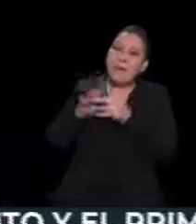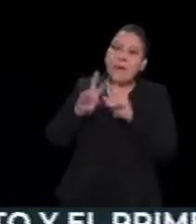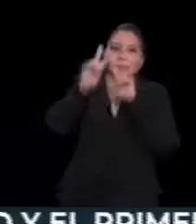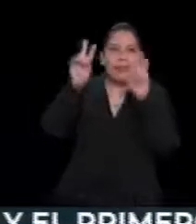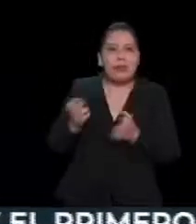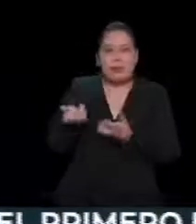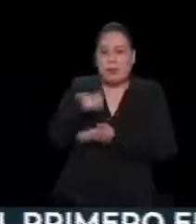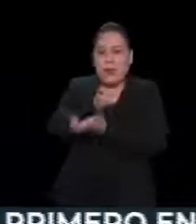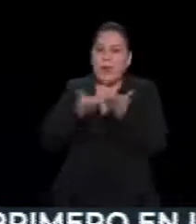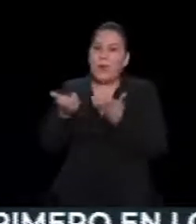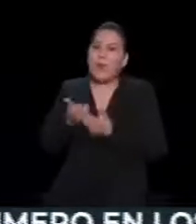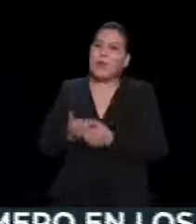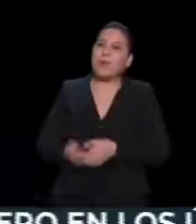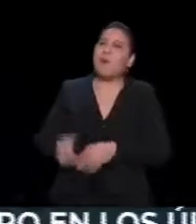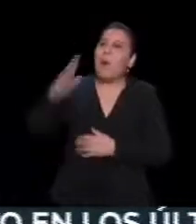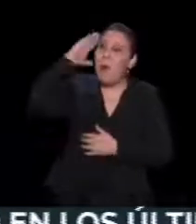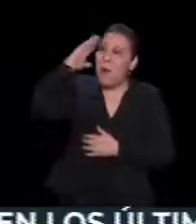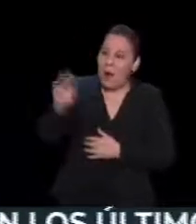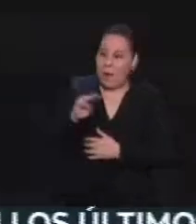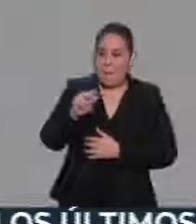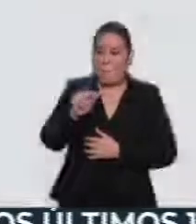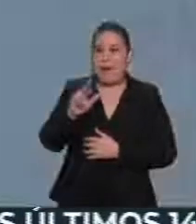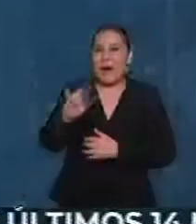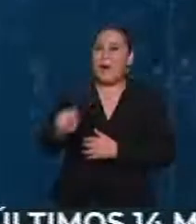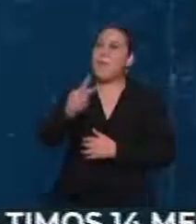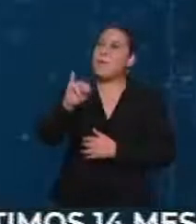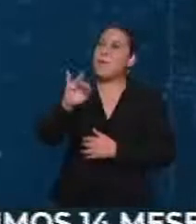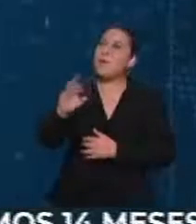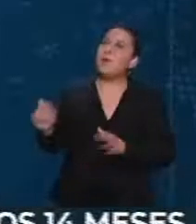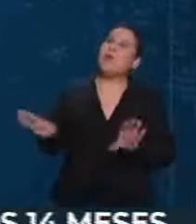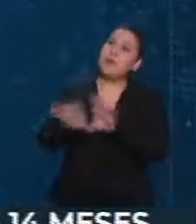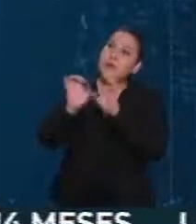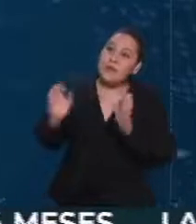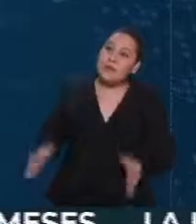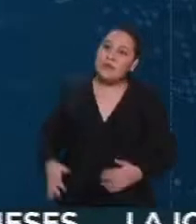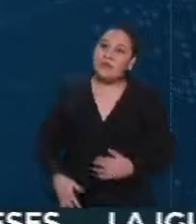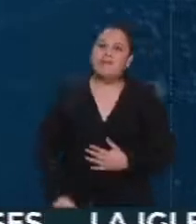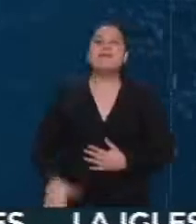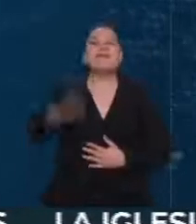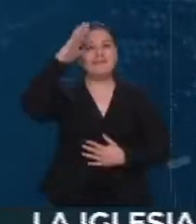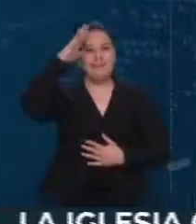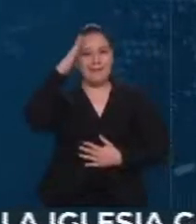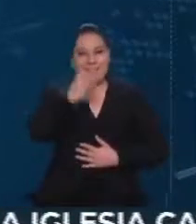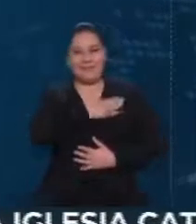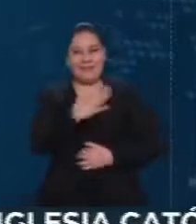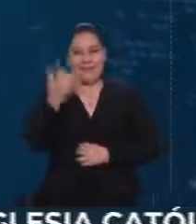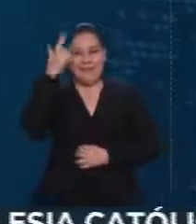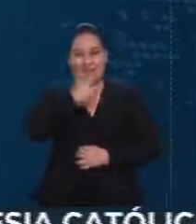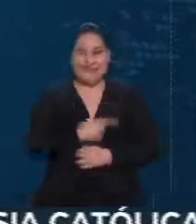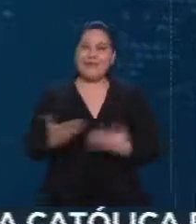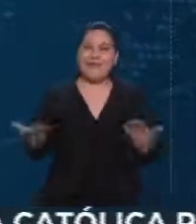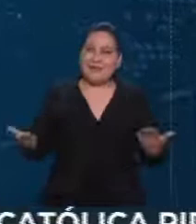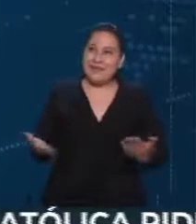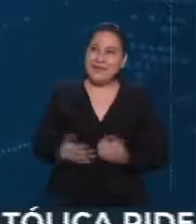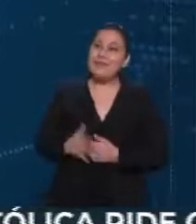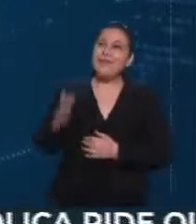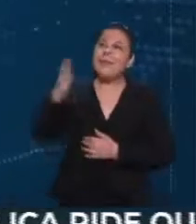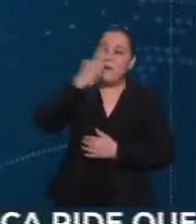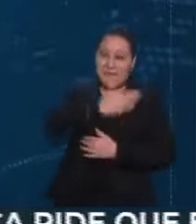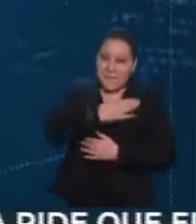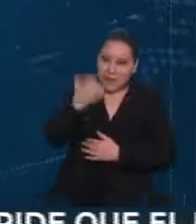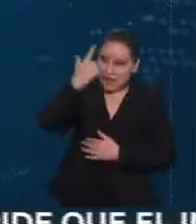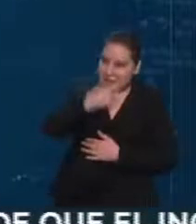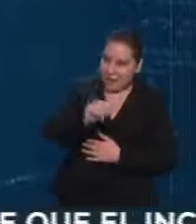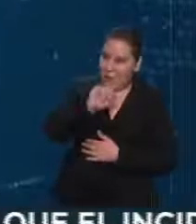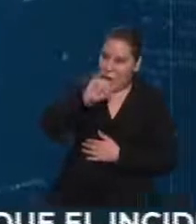saludamos con mucho gusto. Mario, Víctor, ¿cómo están? ¿Cómo les va? Muy buenas noches. Hola, buenas noches, ¿qué tal? Buenas noches, Azul. Buenas noches,